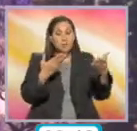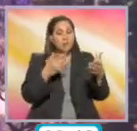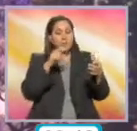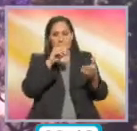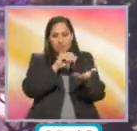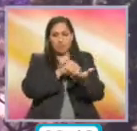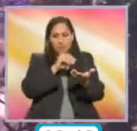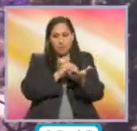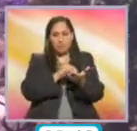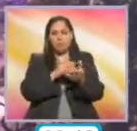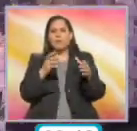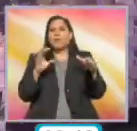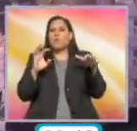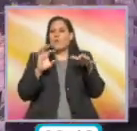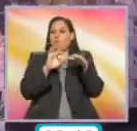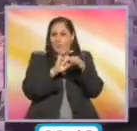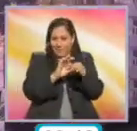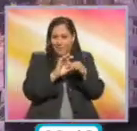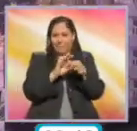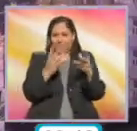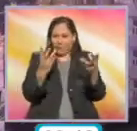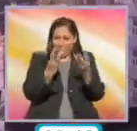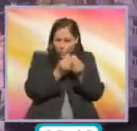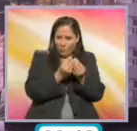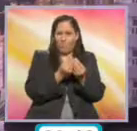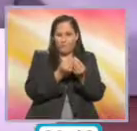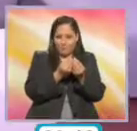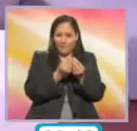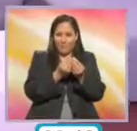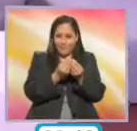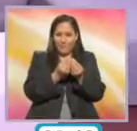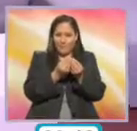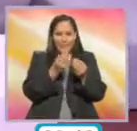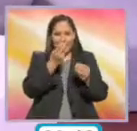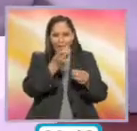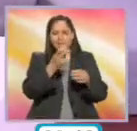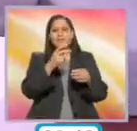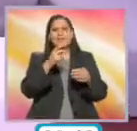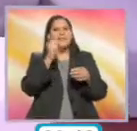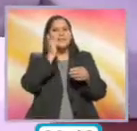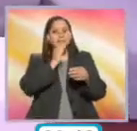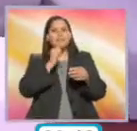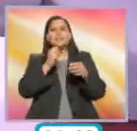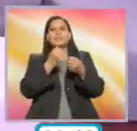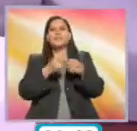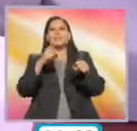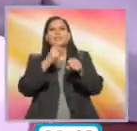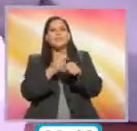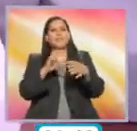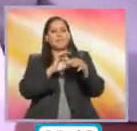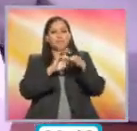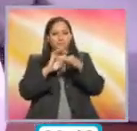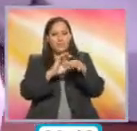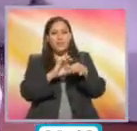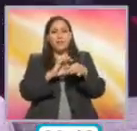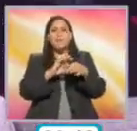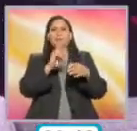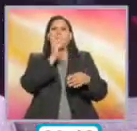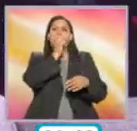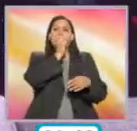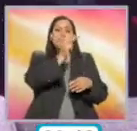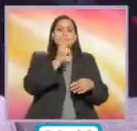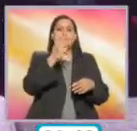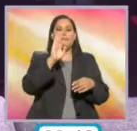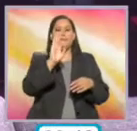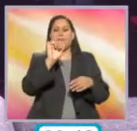respecto a la unidad principal. Siempre será el núcleo de la sociedad, ¿no? ¿De dónde viene la palabra familia y por qué